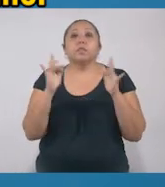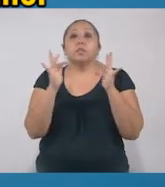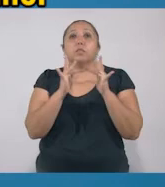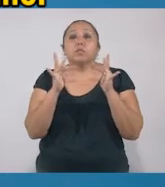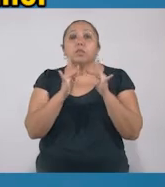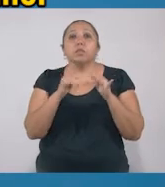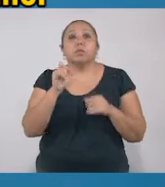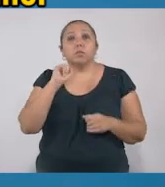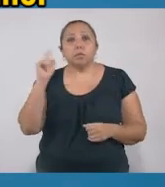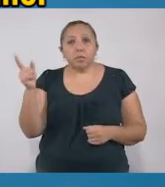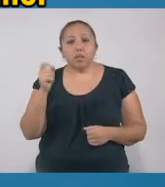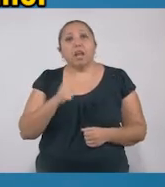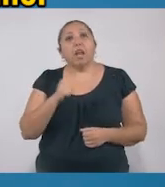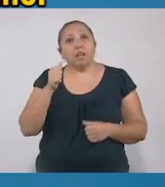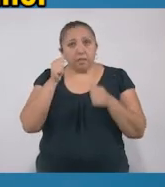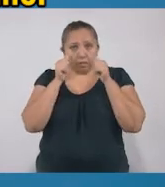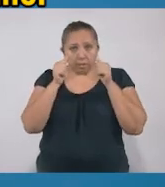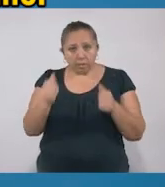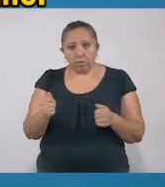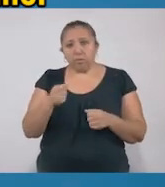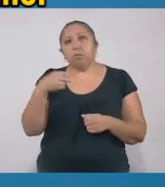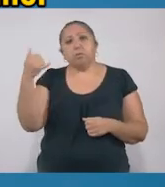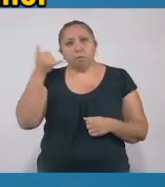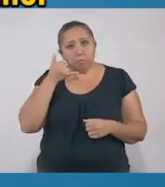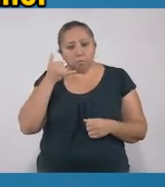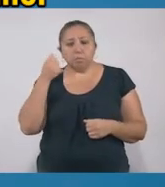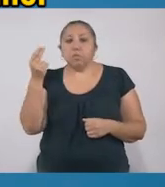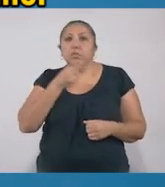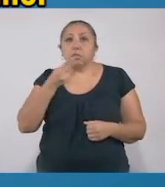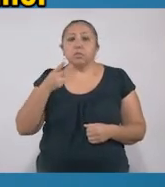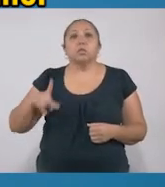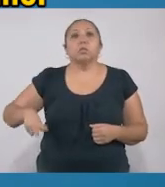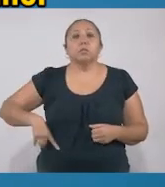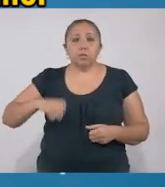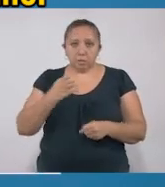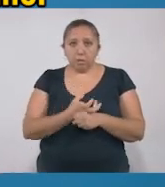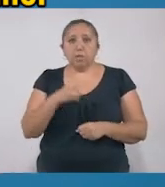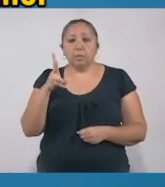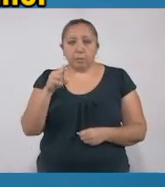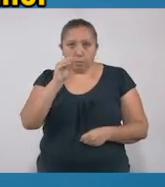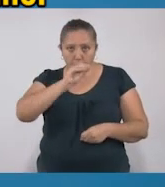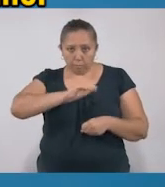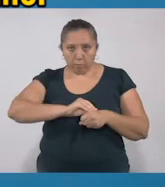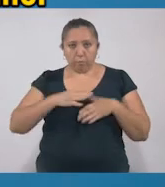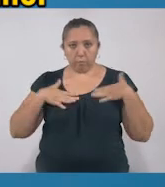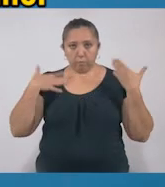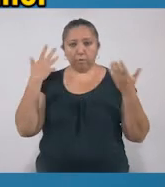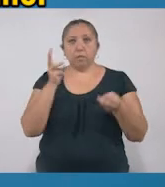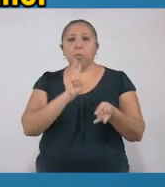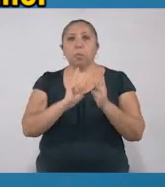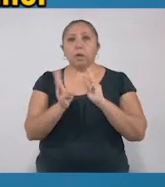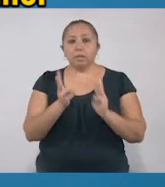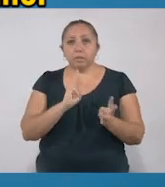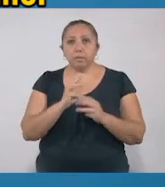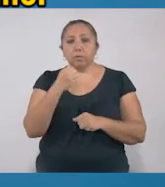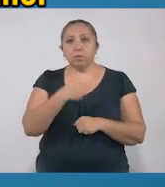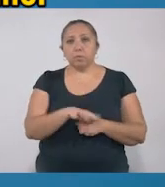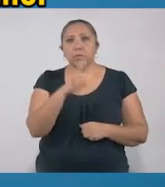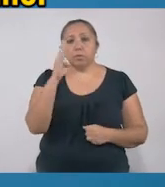las autoridades y ser atendido ante los síntomas del coronavirus, el gobierno del estado pone a disposición el chat de WhatsApp en el